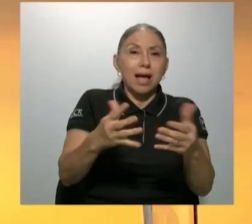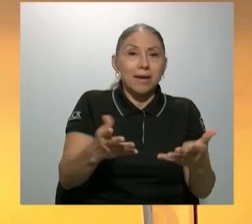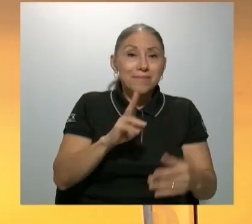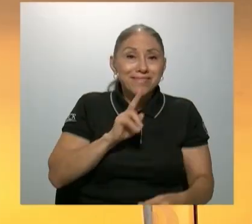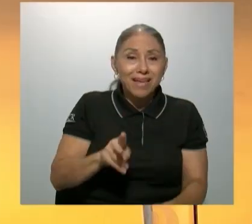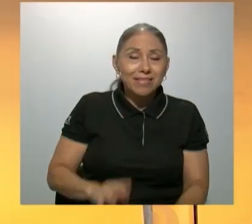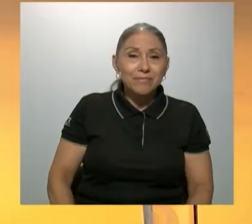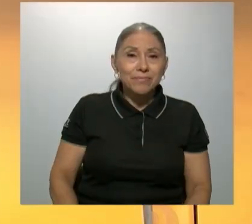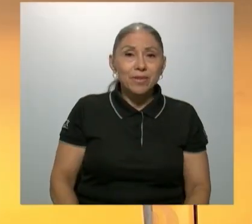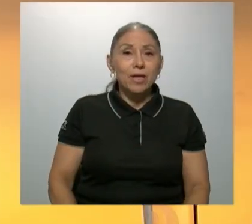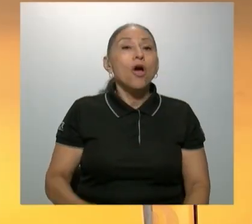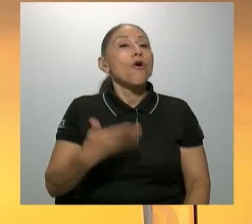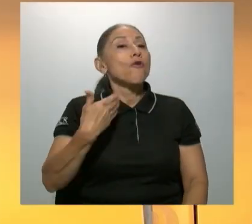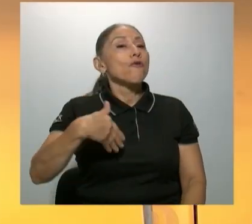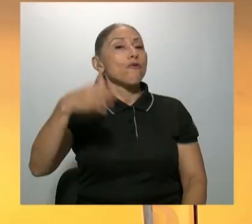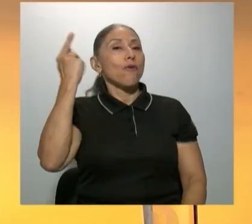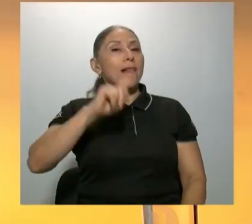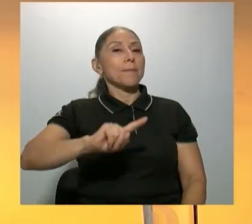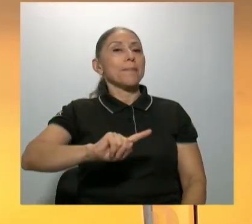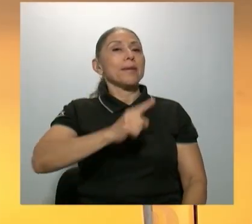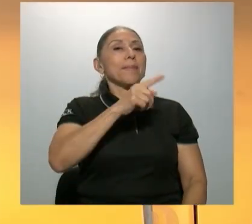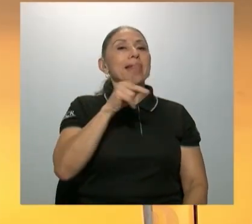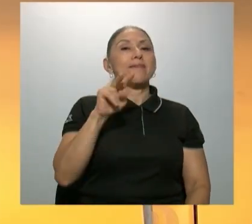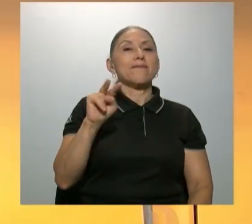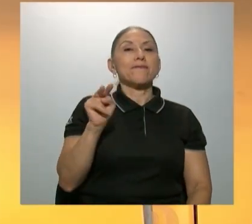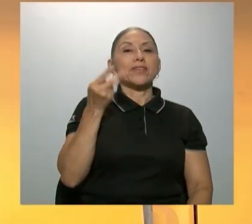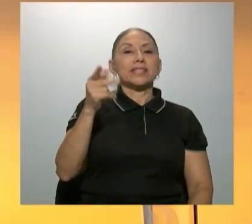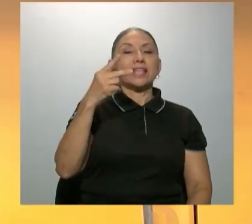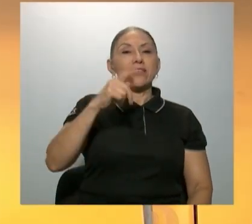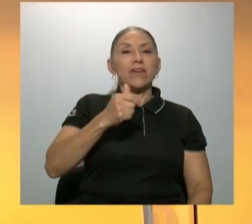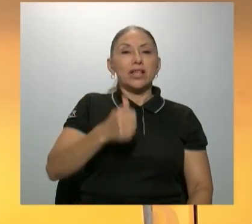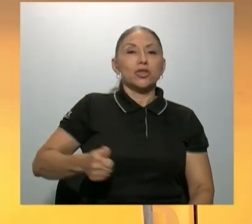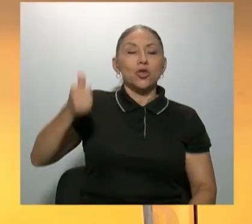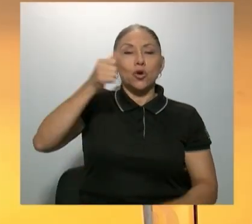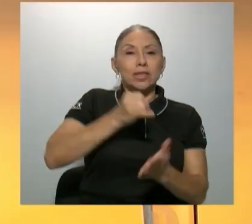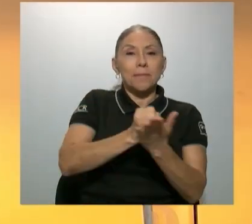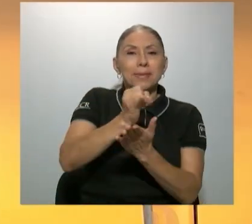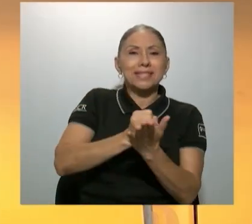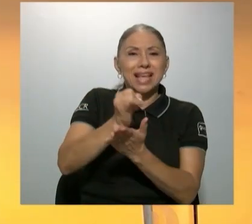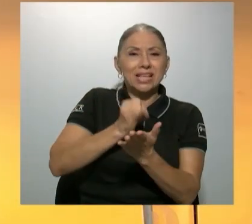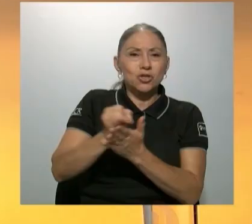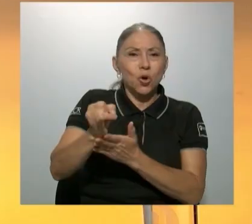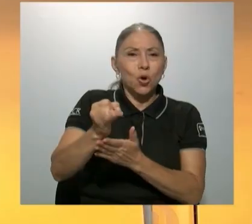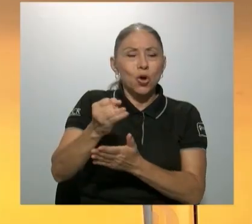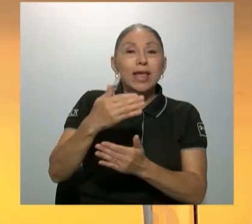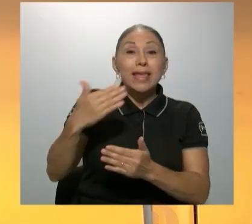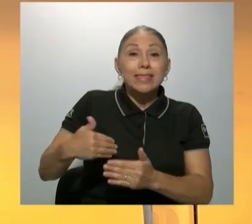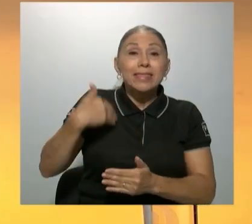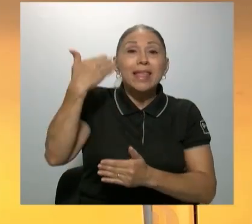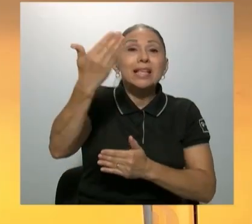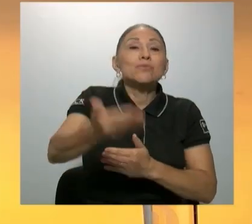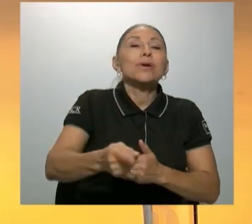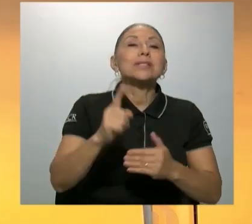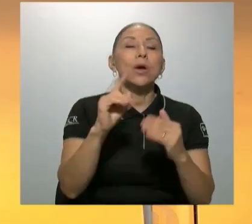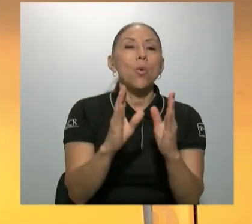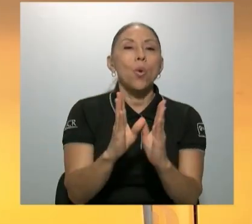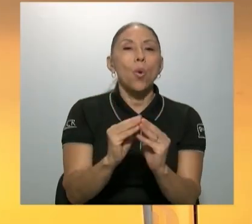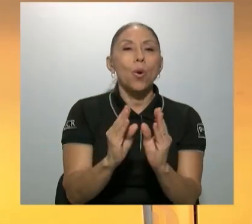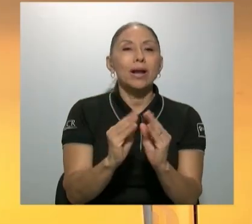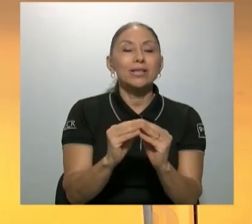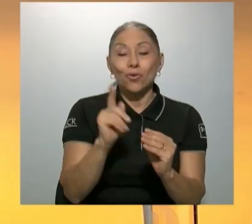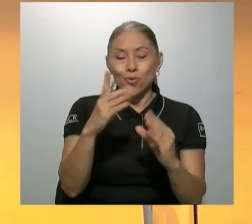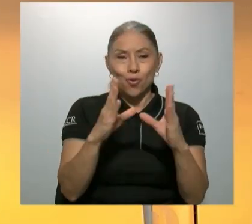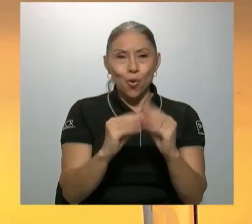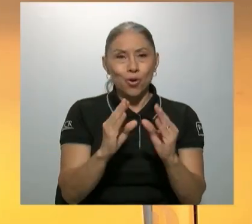primer vicerrector de investigación después del no sé cuánto congreso. Hubo un congreso que inventó las vicerrectorías, es un